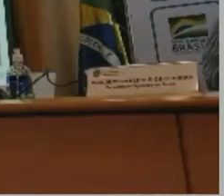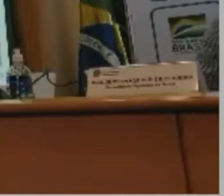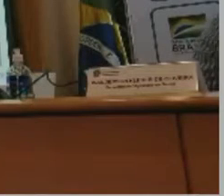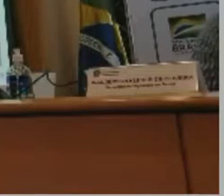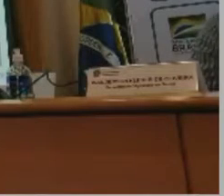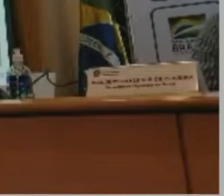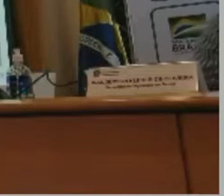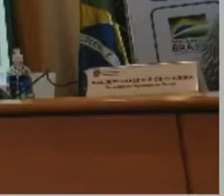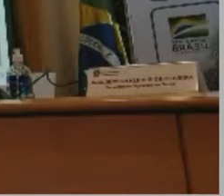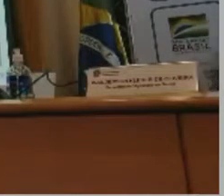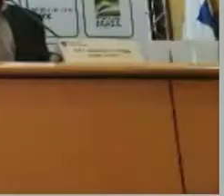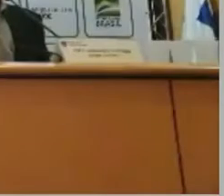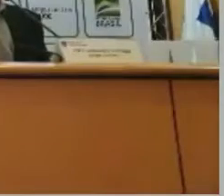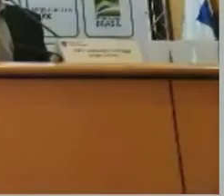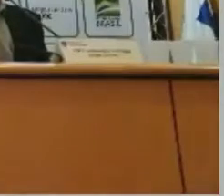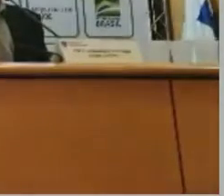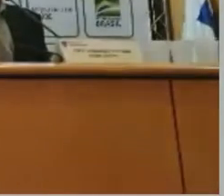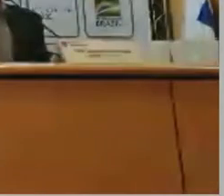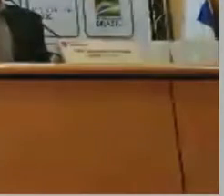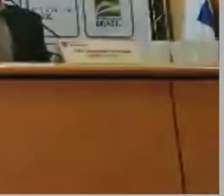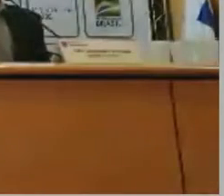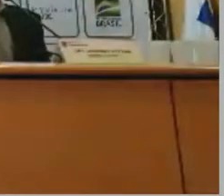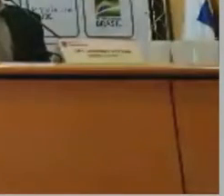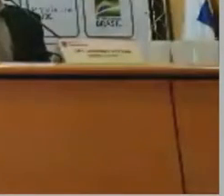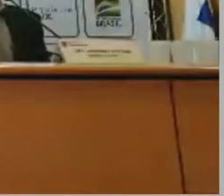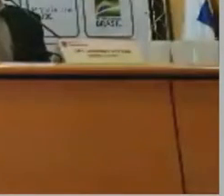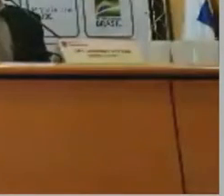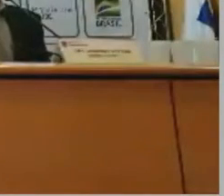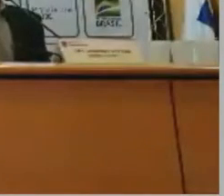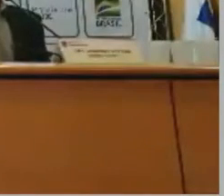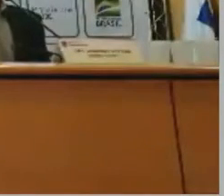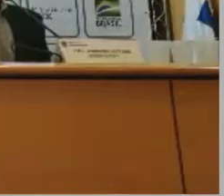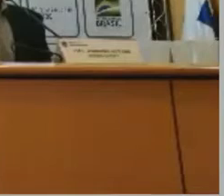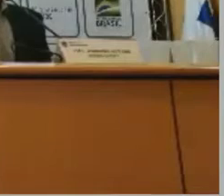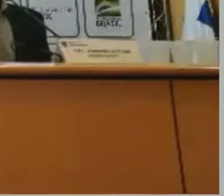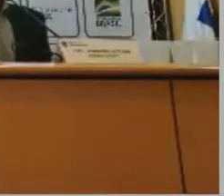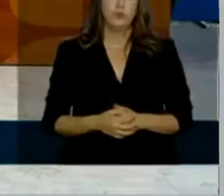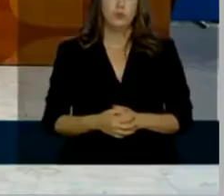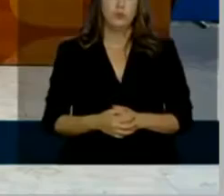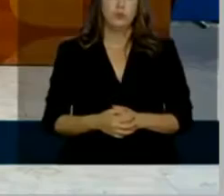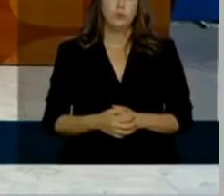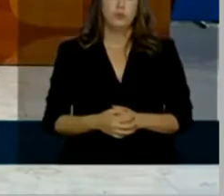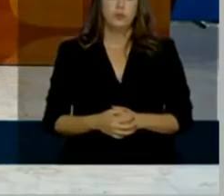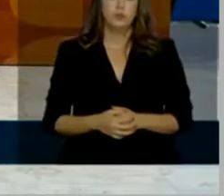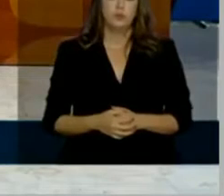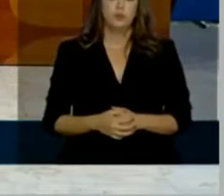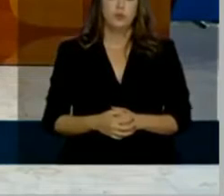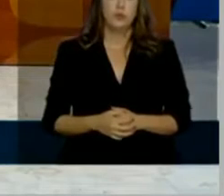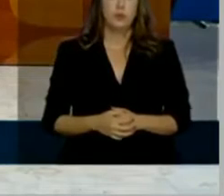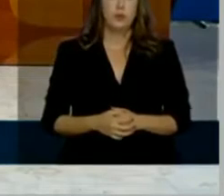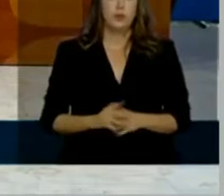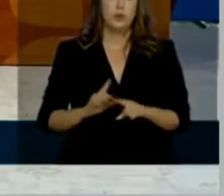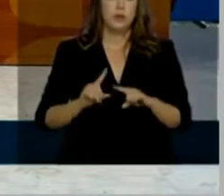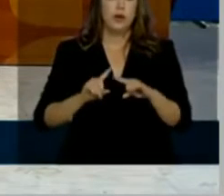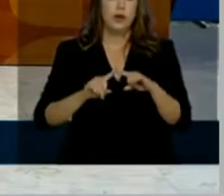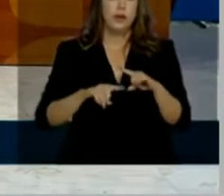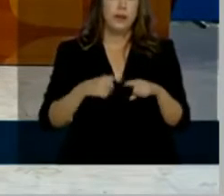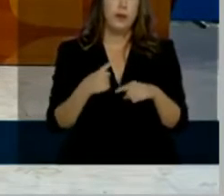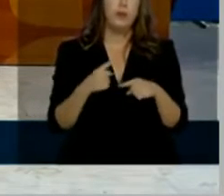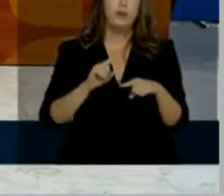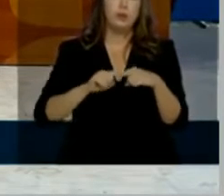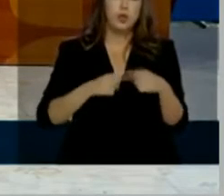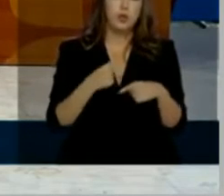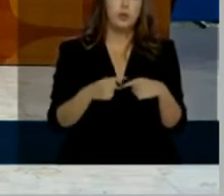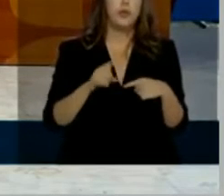una medida que va contra los intereses del gobierno de Jair Bolsonaro. El estado de Sao Paulo no pagará las deudas que tiene con el gobierno federal y ocurrirá lo